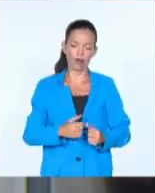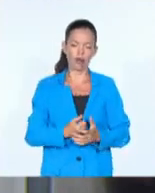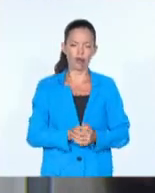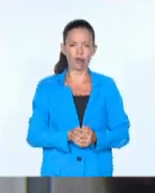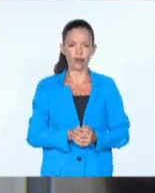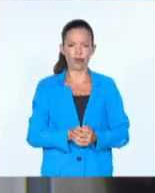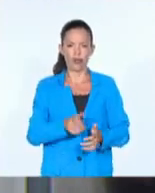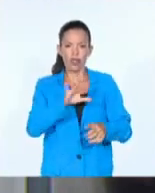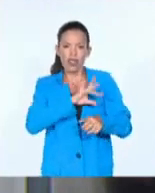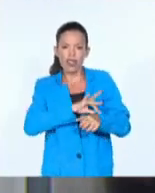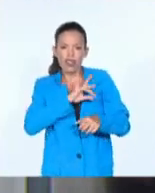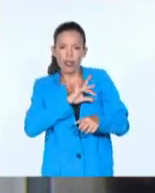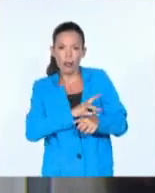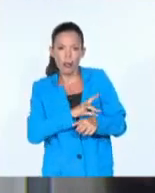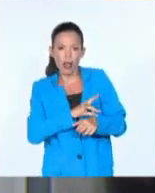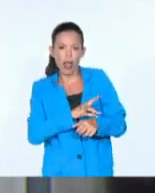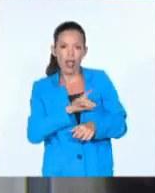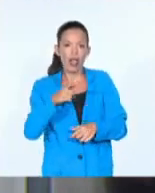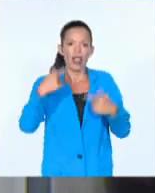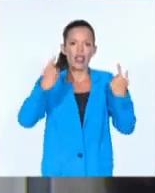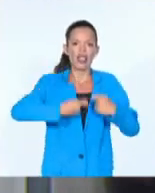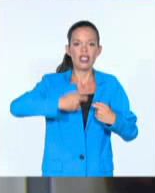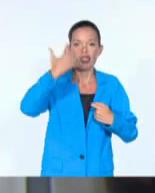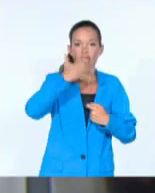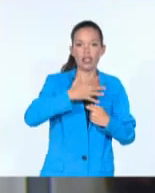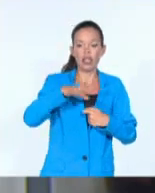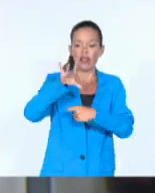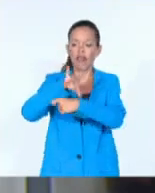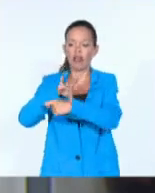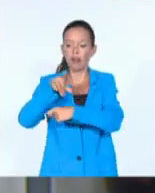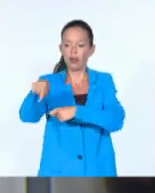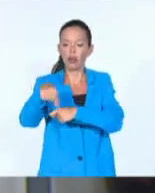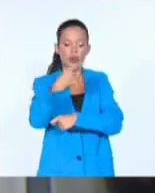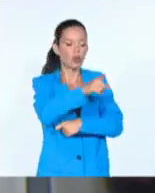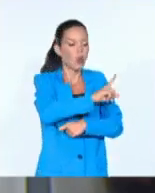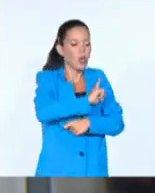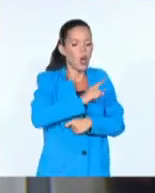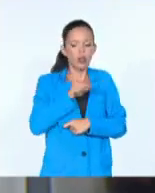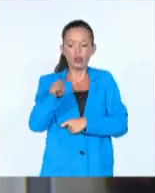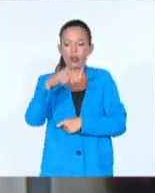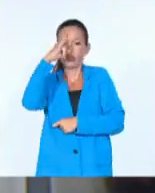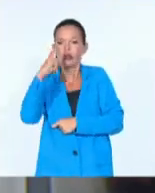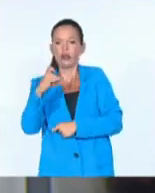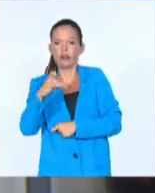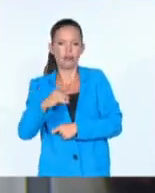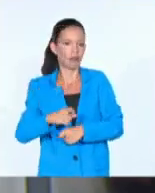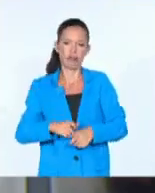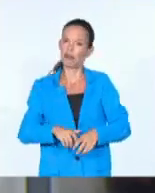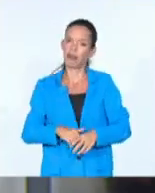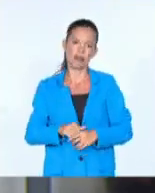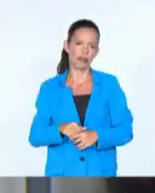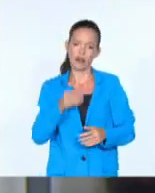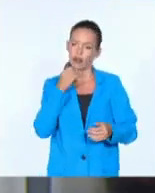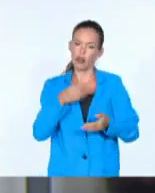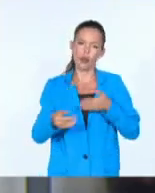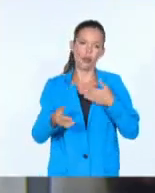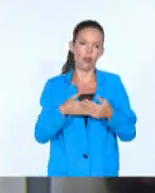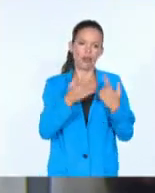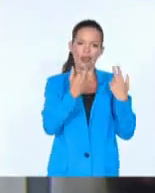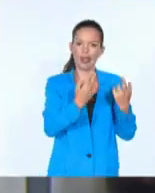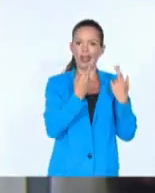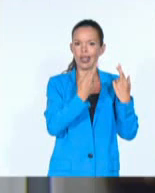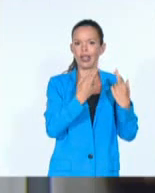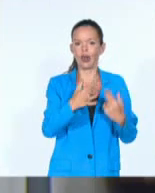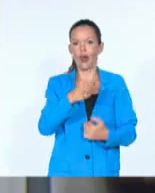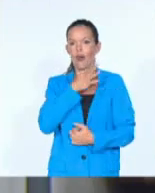ideologías o niveles de desarrollo por lo que el enfrentamiento a las mismas también debe ser global superando las